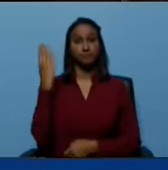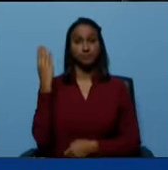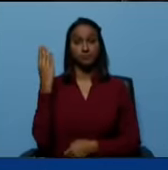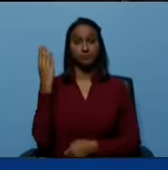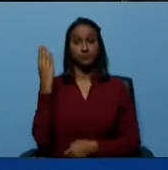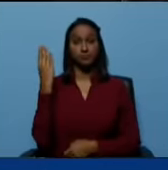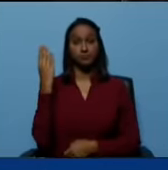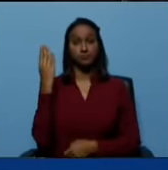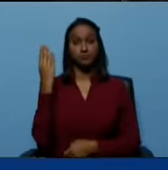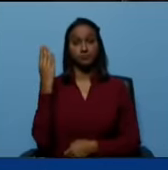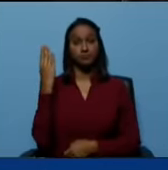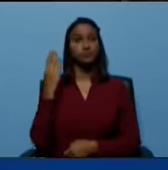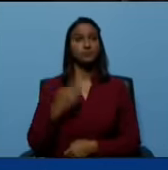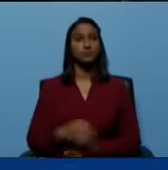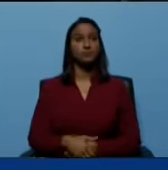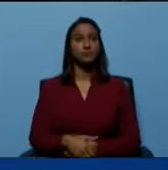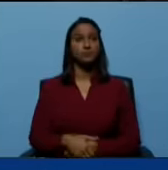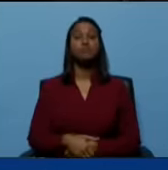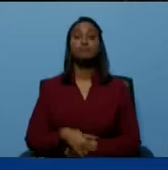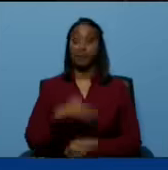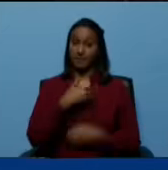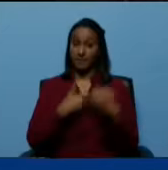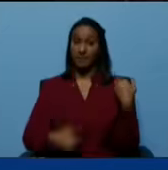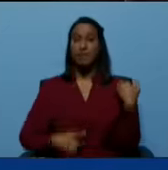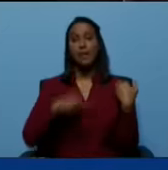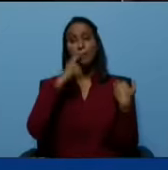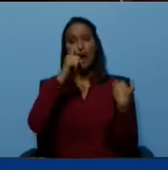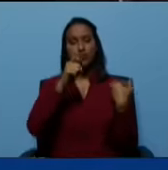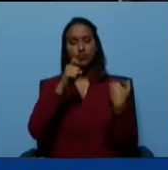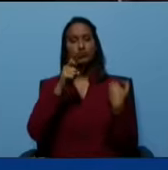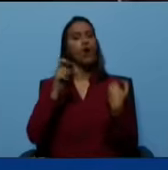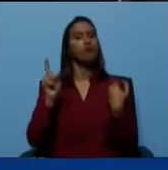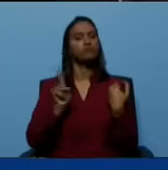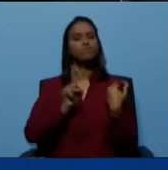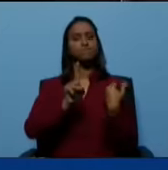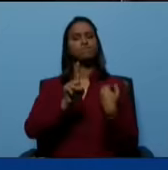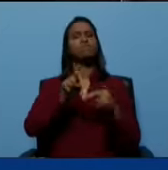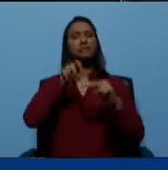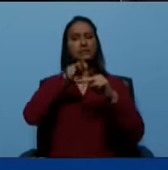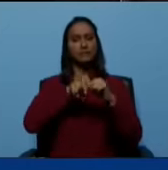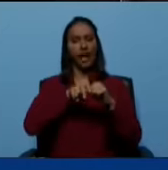de Venezuela, Nicolás Maduro Moros, ante la sala electoral del Tribunal Supremo de Justicia.